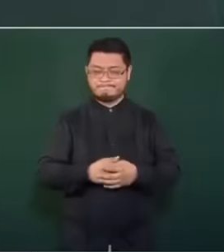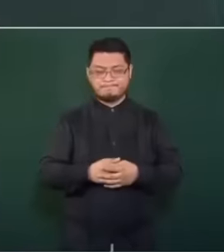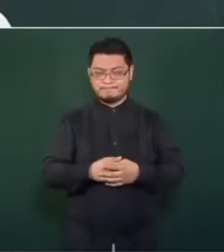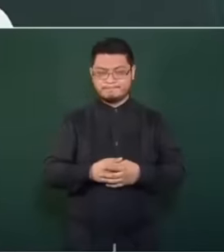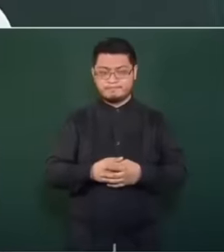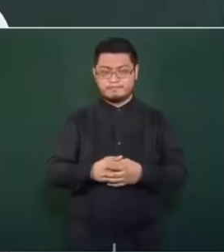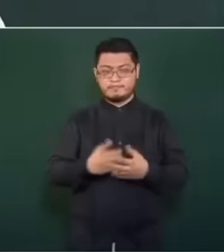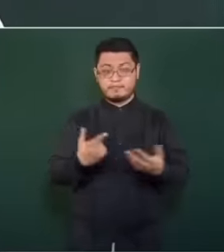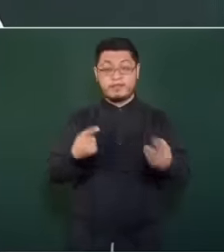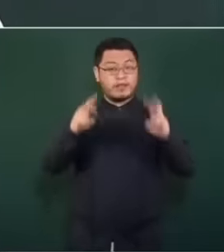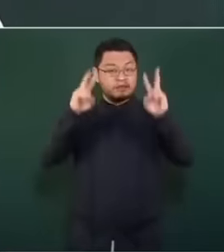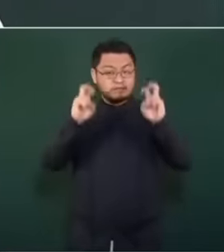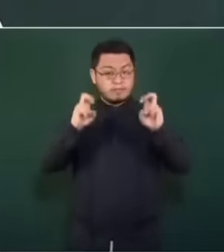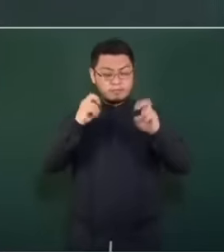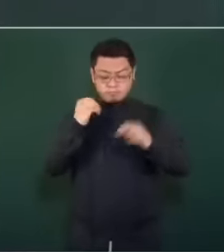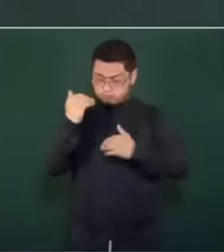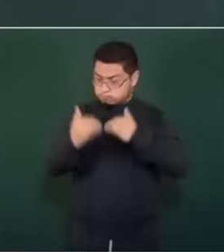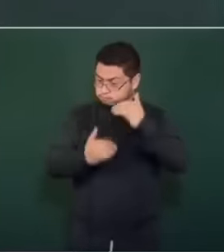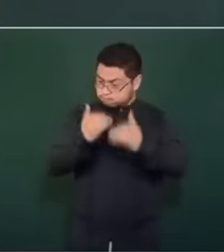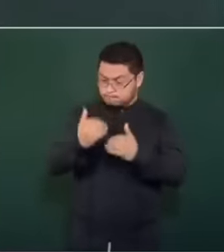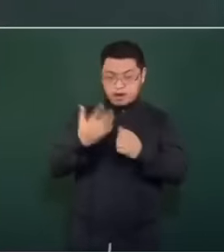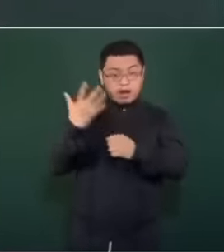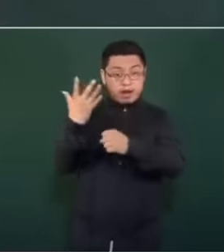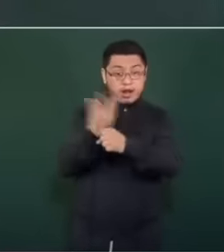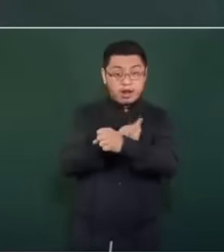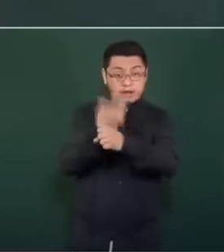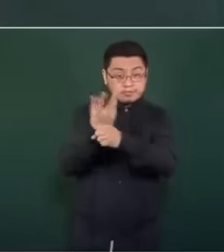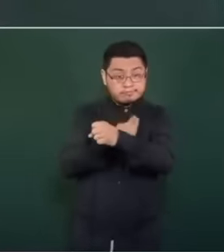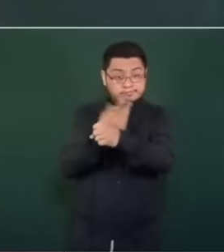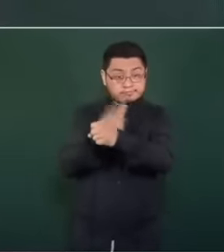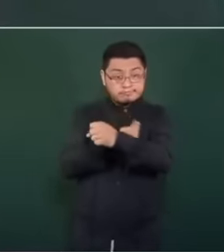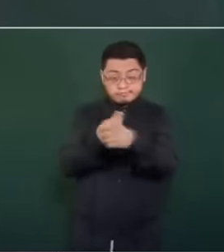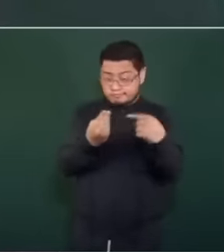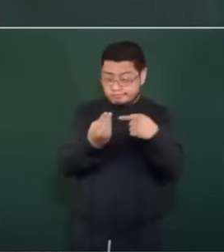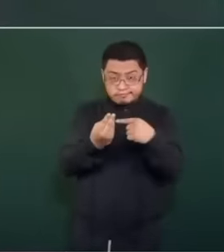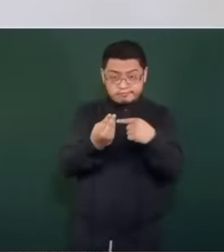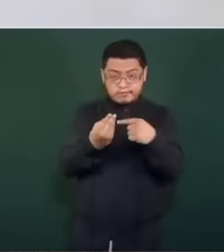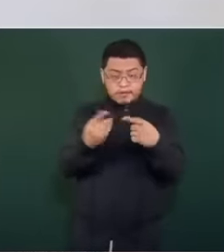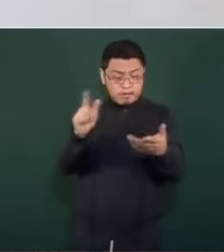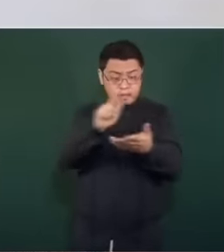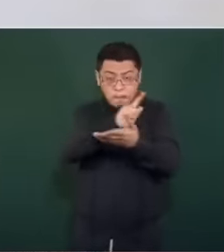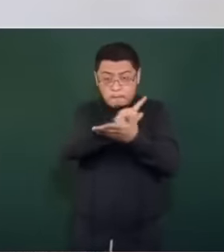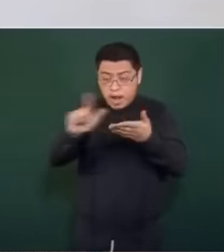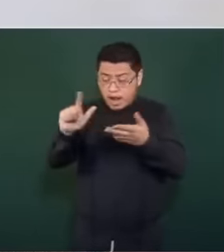producción de energía más barata y